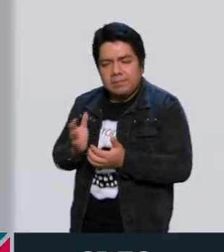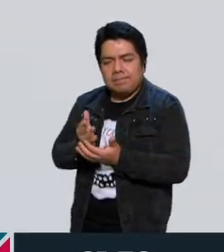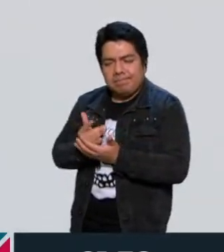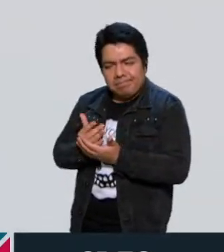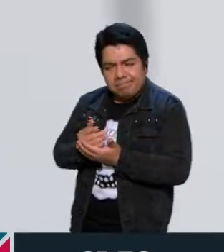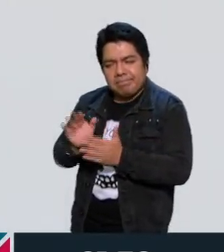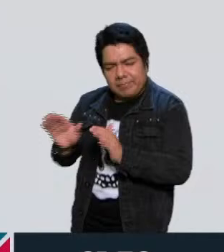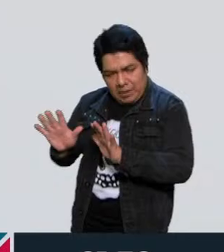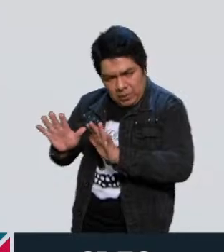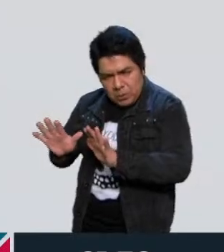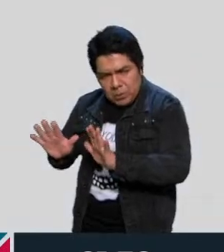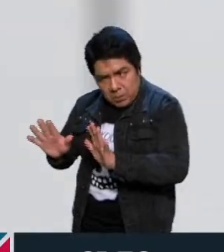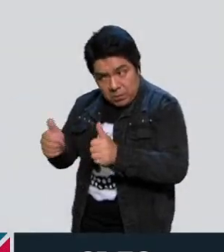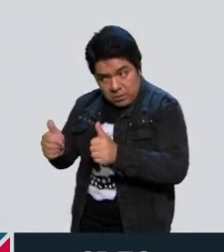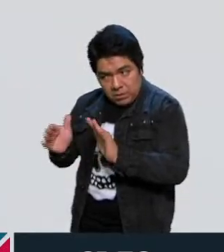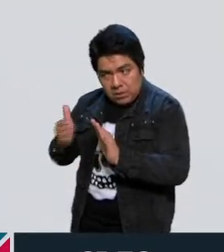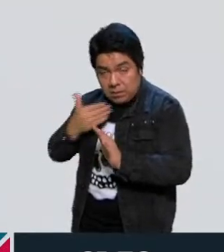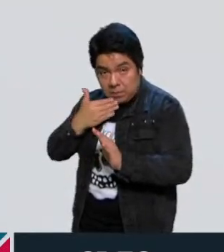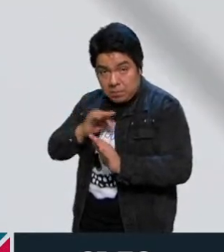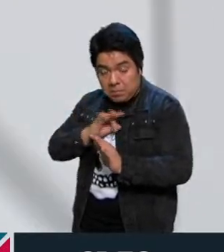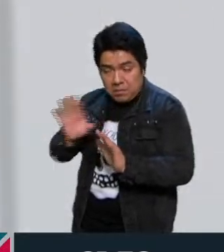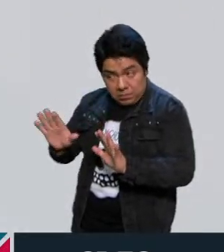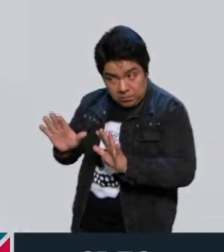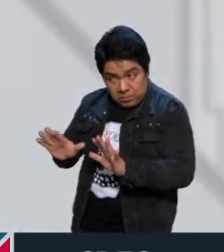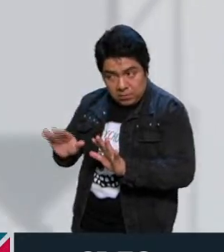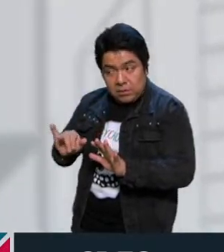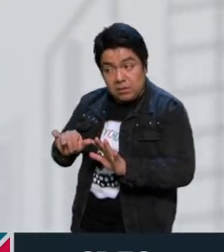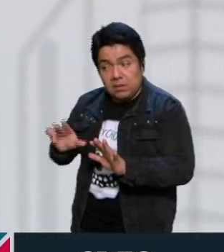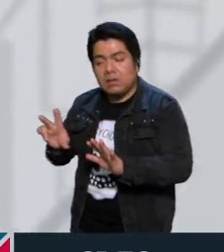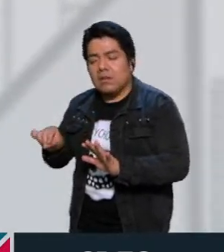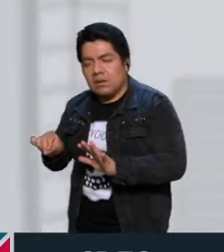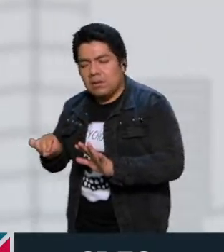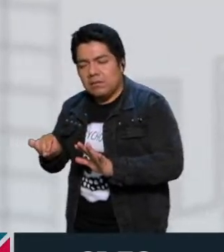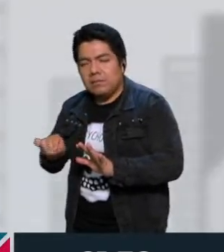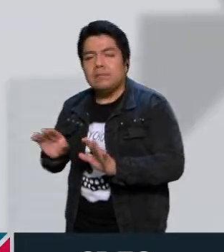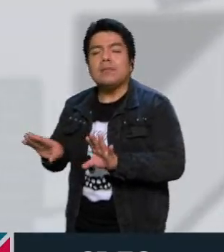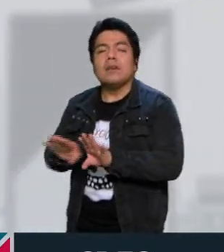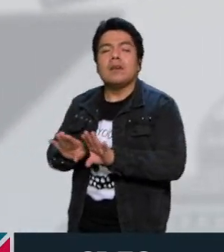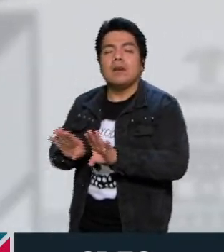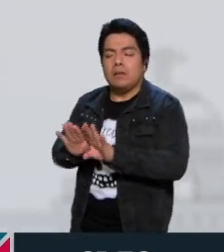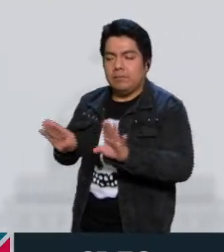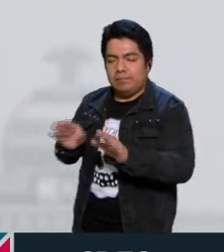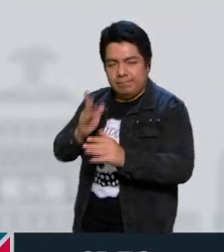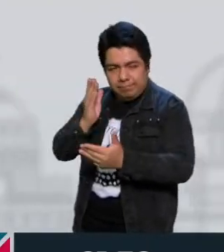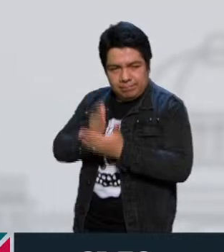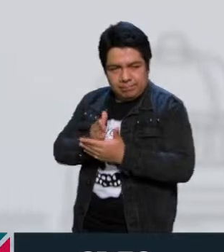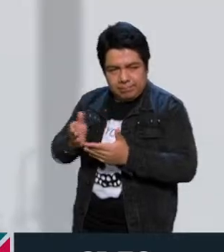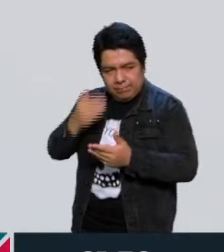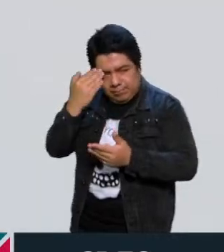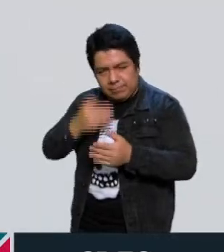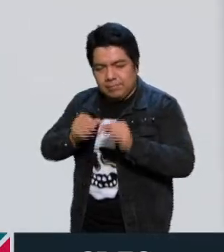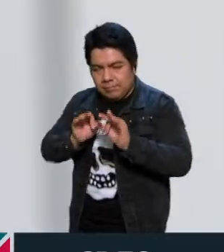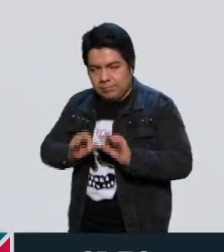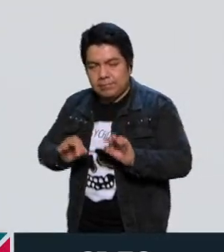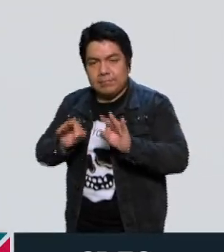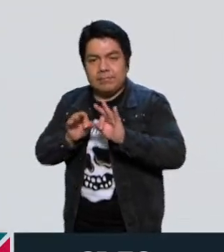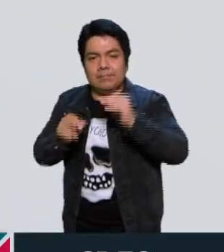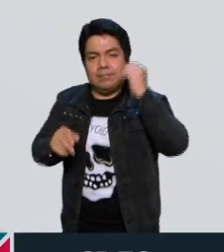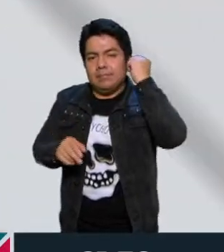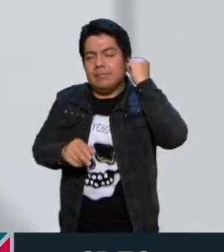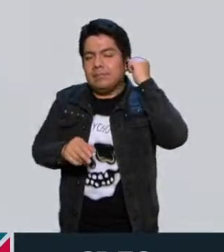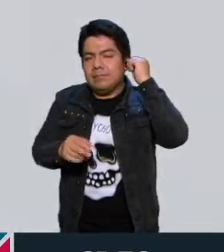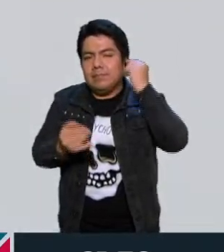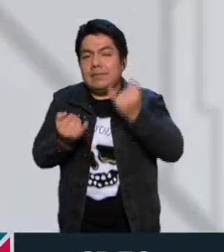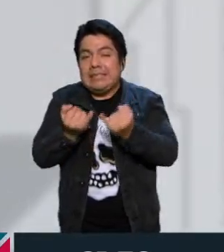que apacigüe, para que se apacigüe, para que se serene y también para marcar un precedente muy importante sobre cómo también se ha